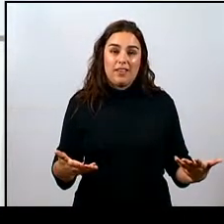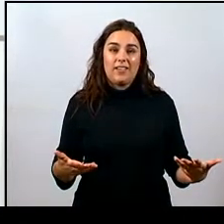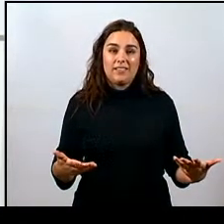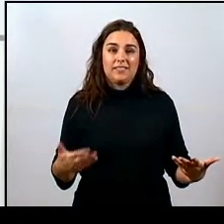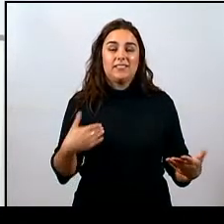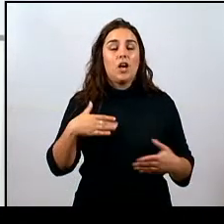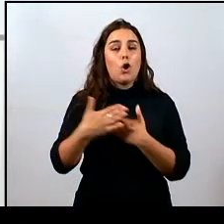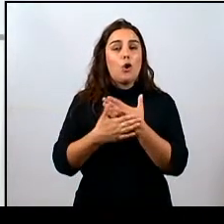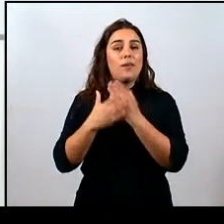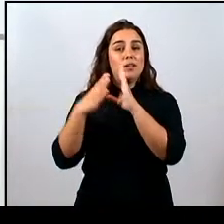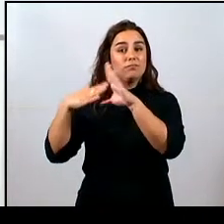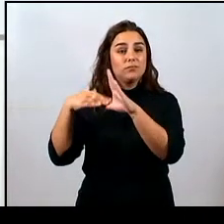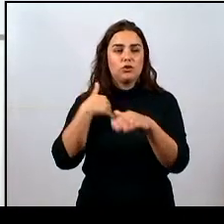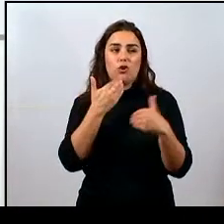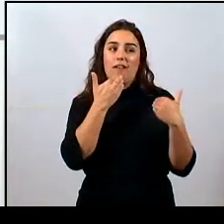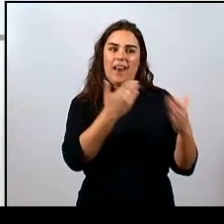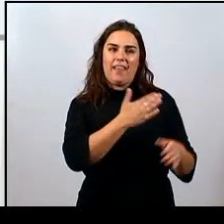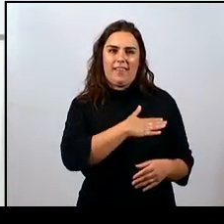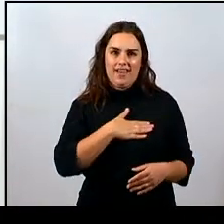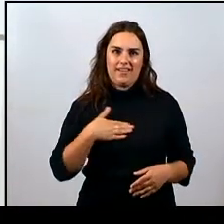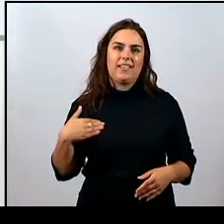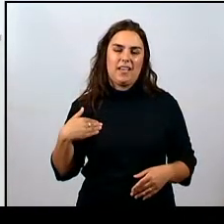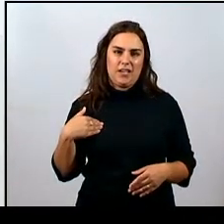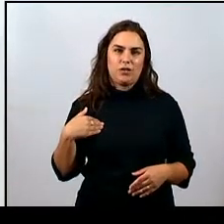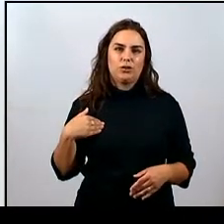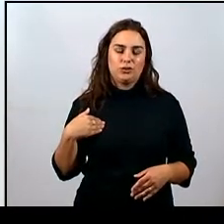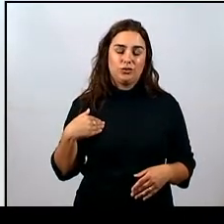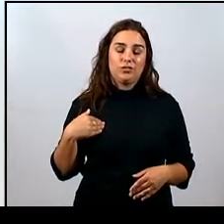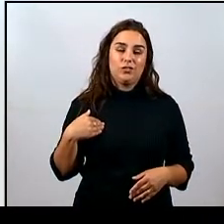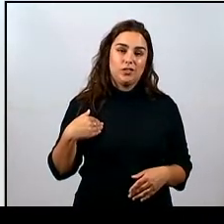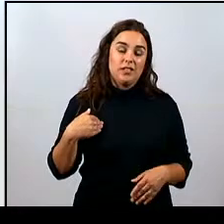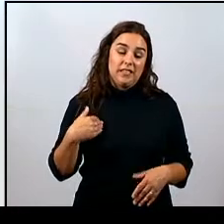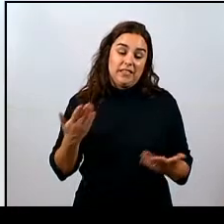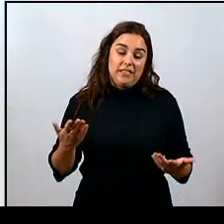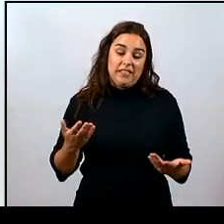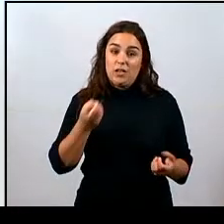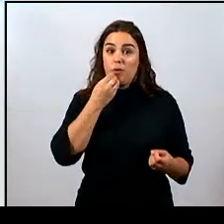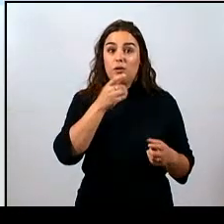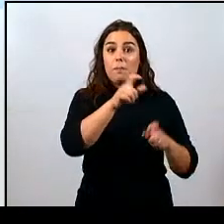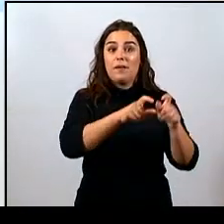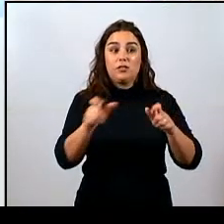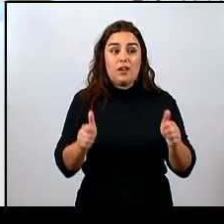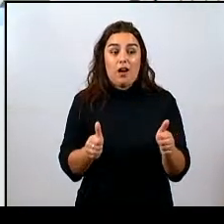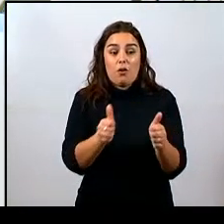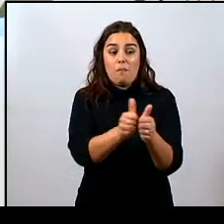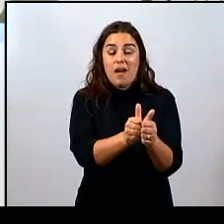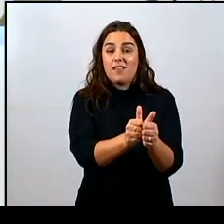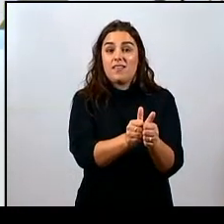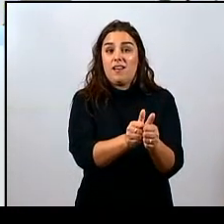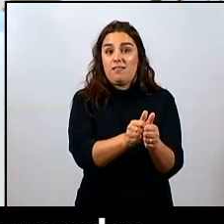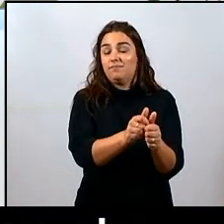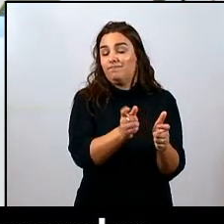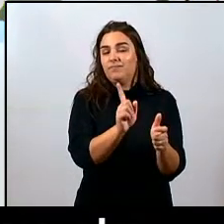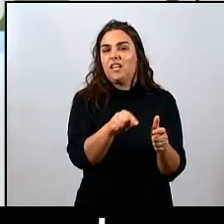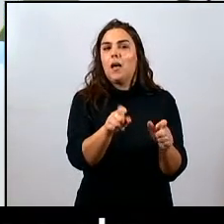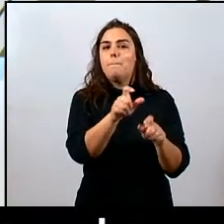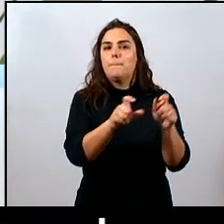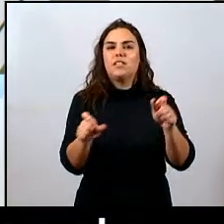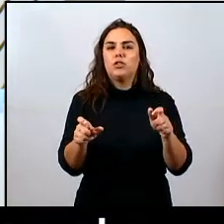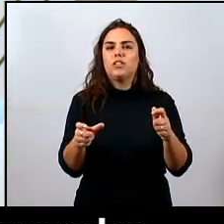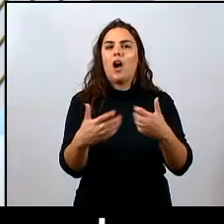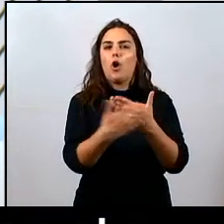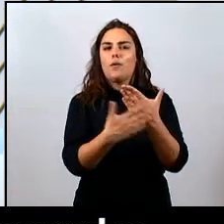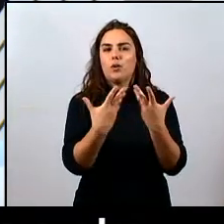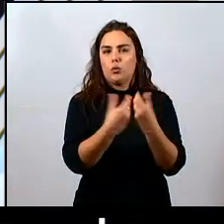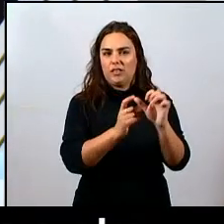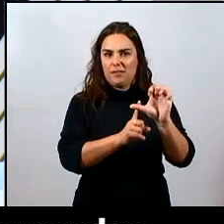Comunidad de Madrid queremos daros las gracias, así como a la magnífica gente que te acompaña, a los miembros del Gobierno de la Junta de Extremadura,